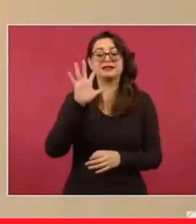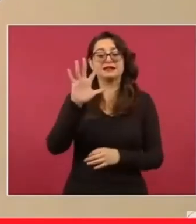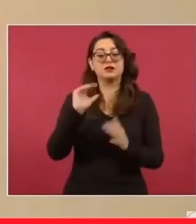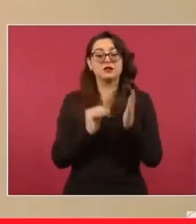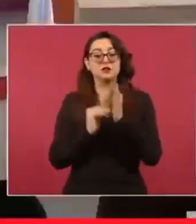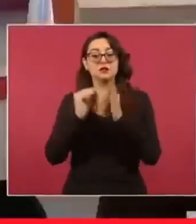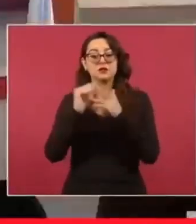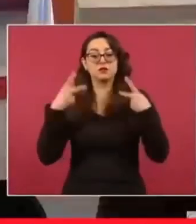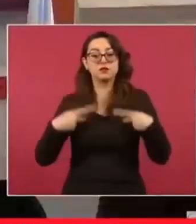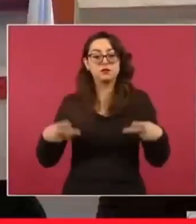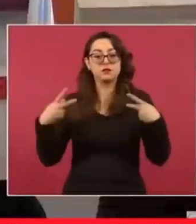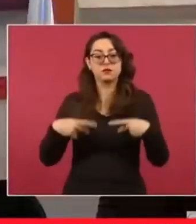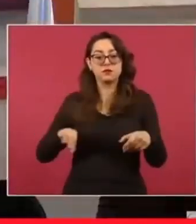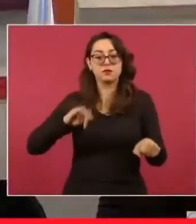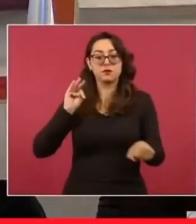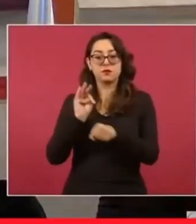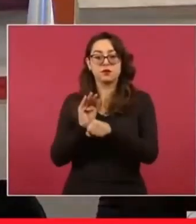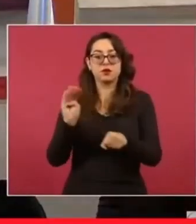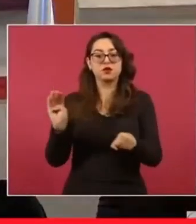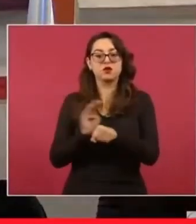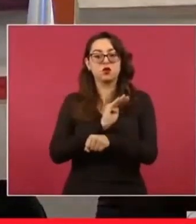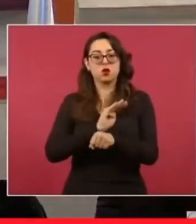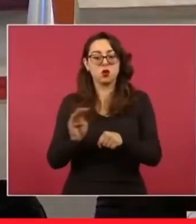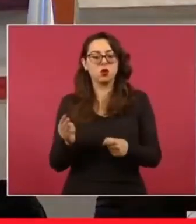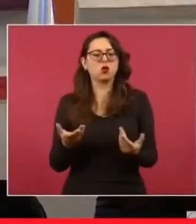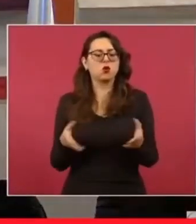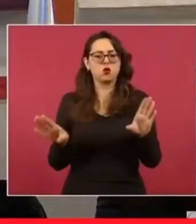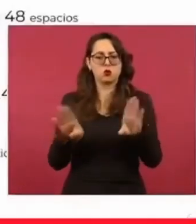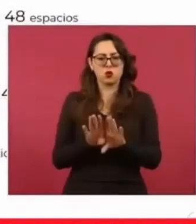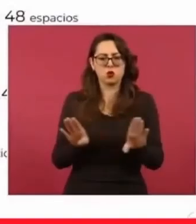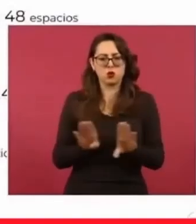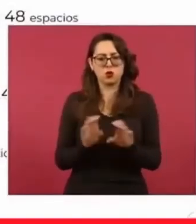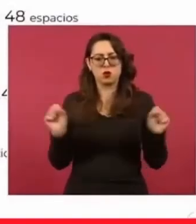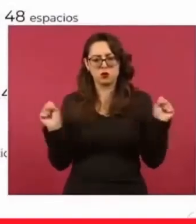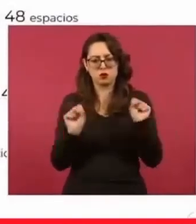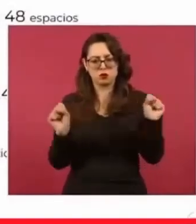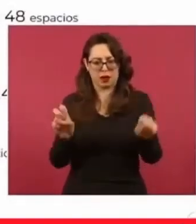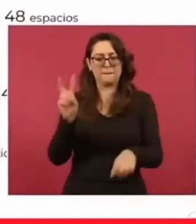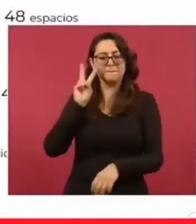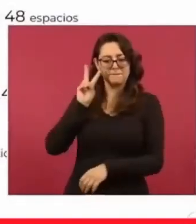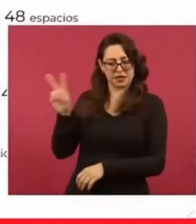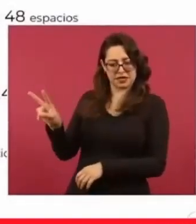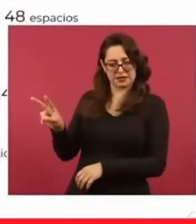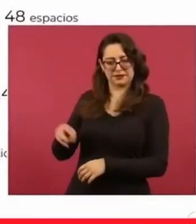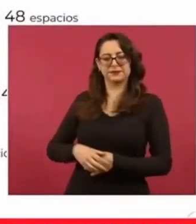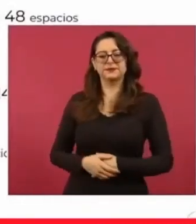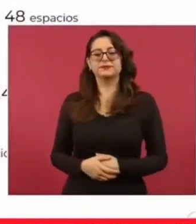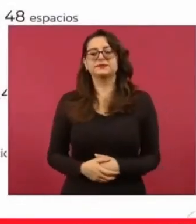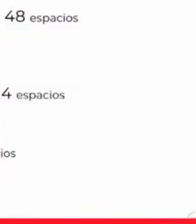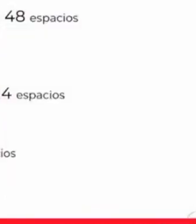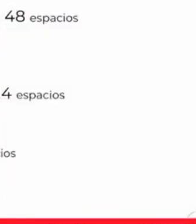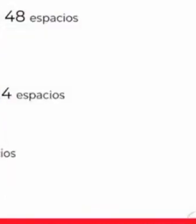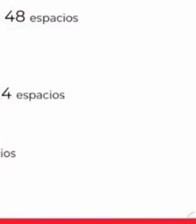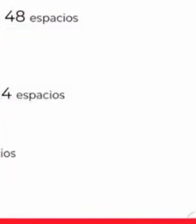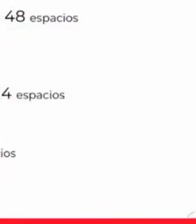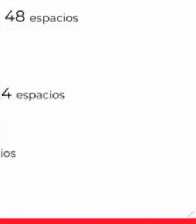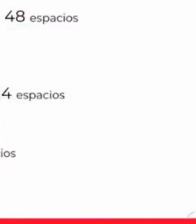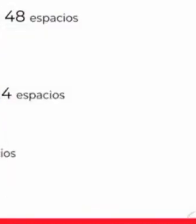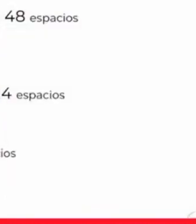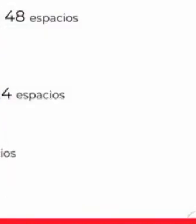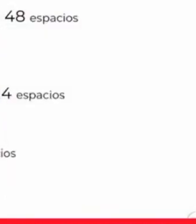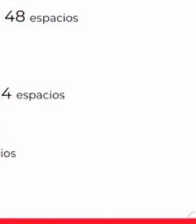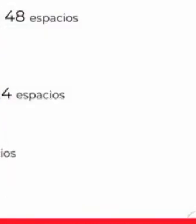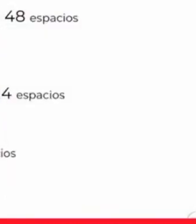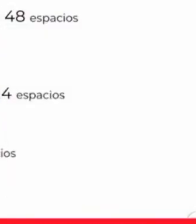millones de personas. ¿Cómo están divididos? Tenemos en temas de atletismo 24 espacios, fútbol 163 espacios,